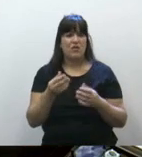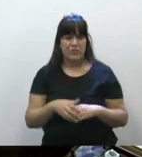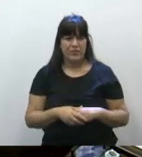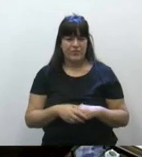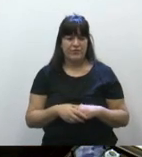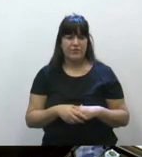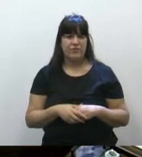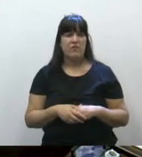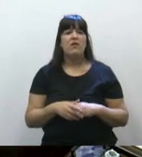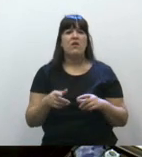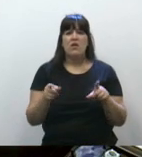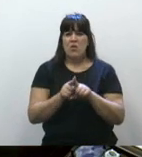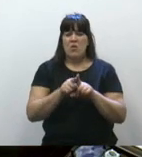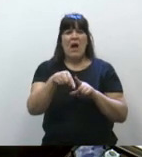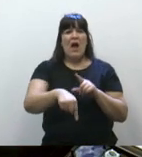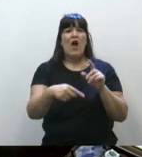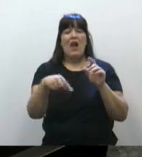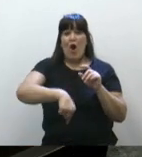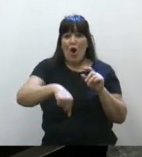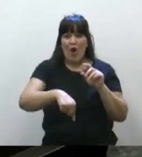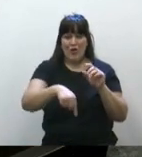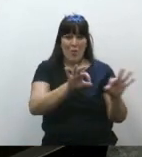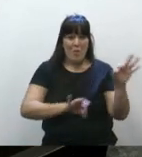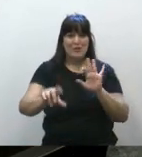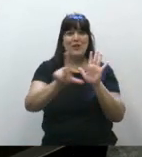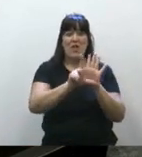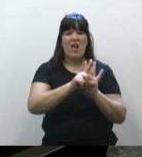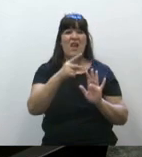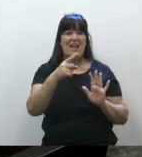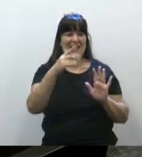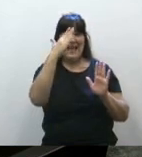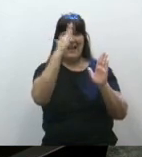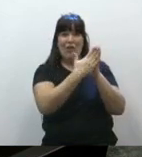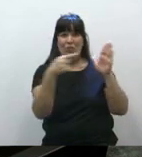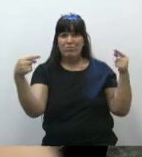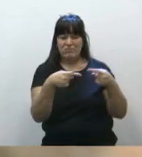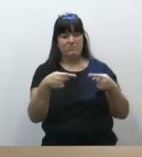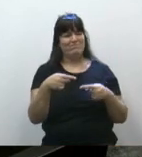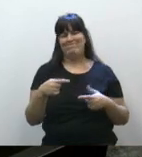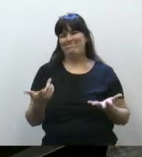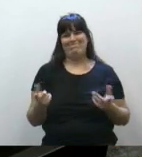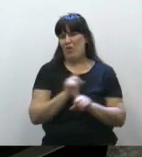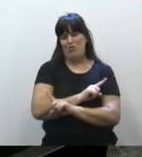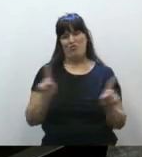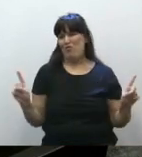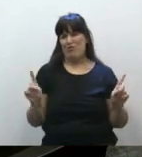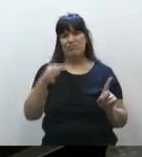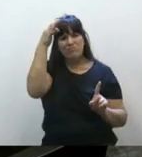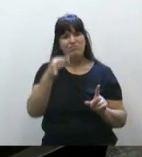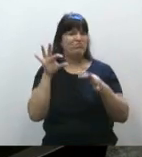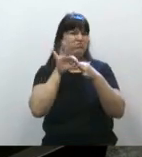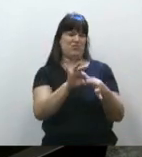de ninguna manera esta norma que estamos discutiendo es inconstitucional de ninguna manera